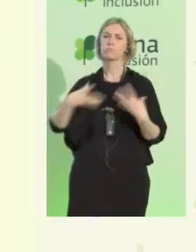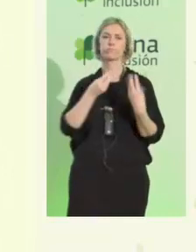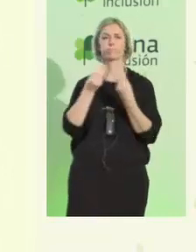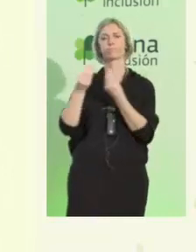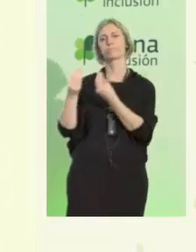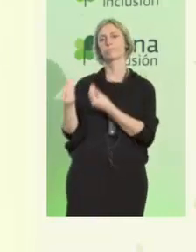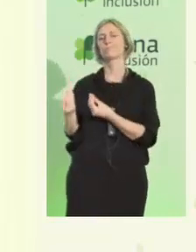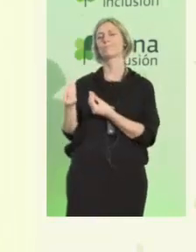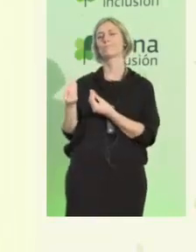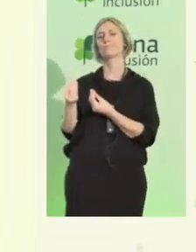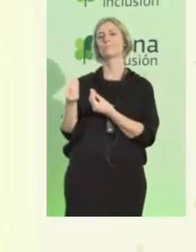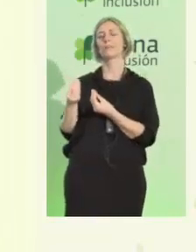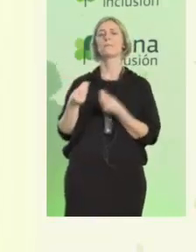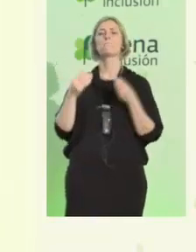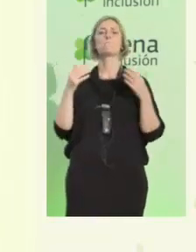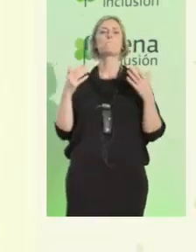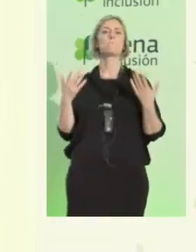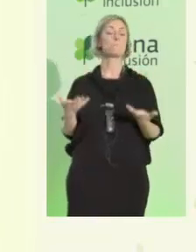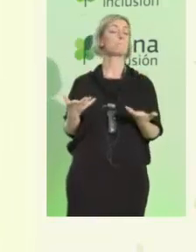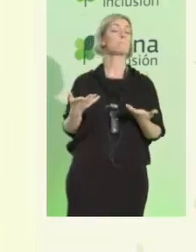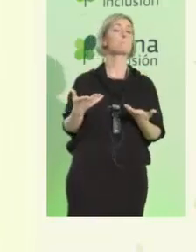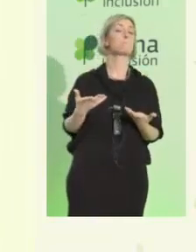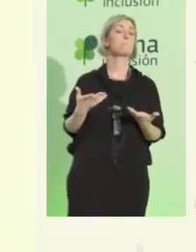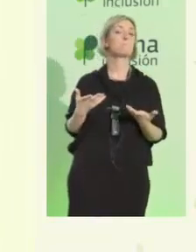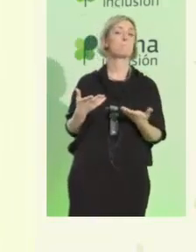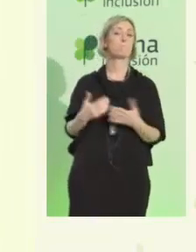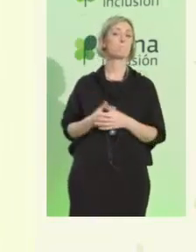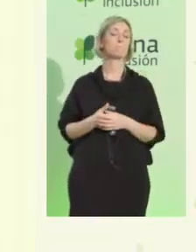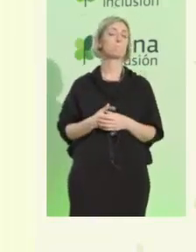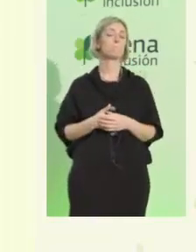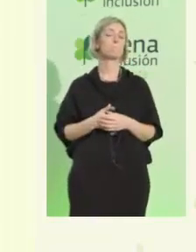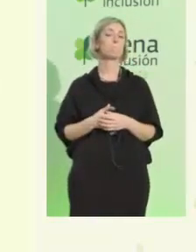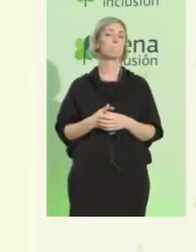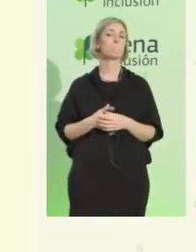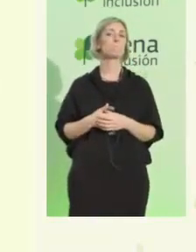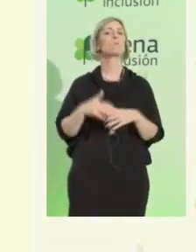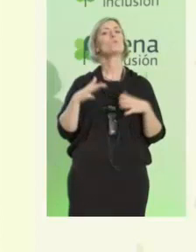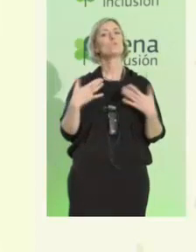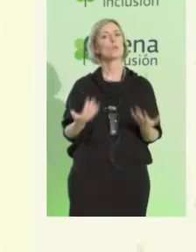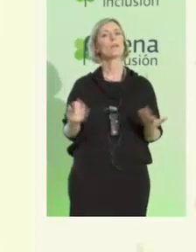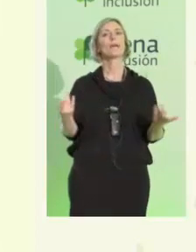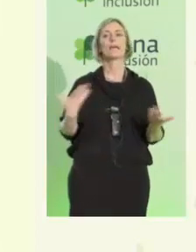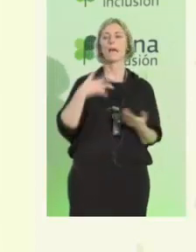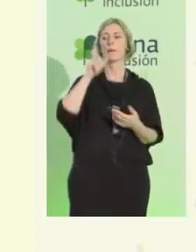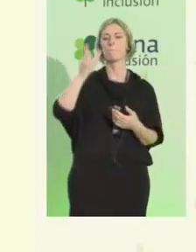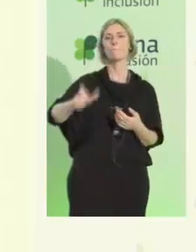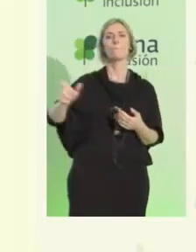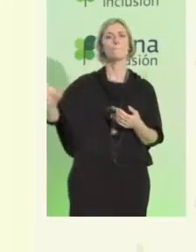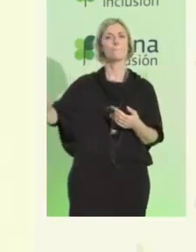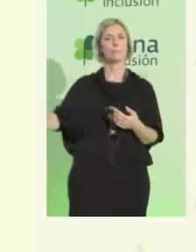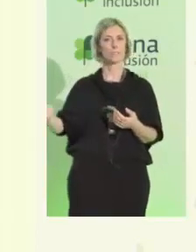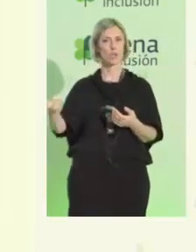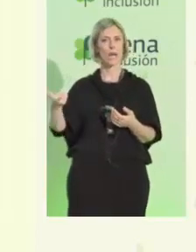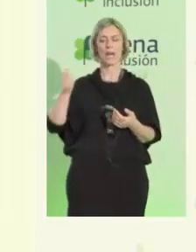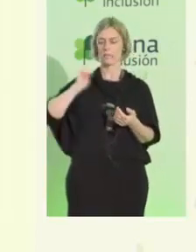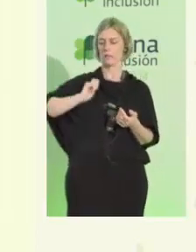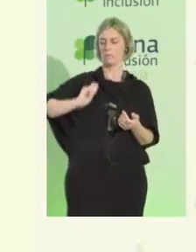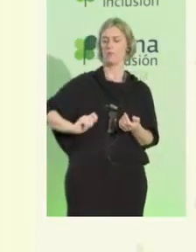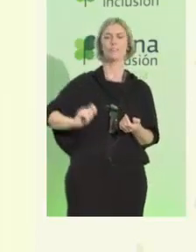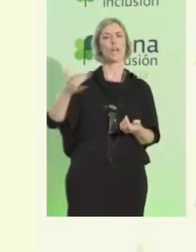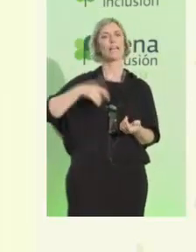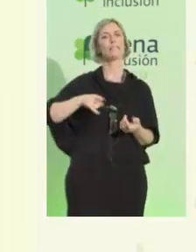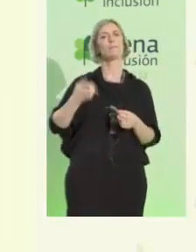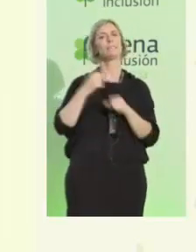Y seguía contando con personas que eran asalariadas, que le ayudaban a lo largo de su vida. Y este